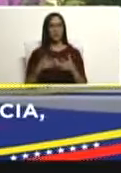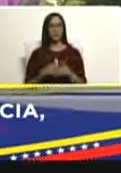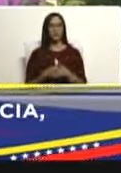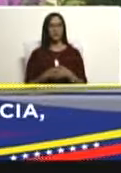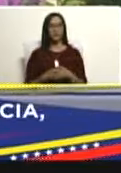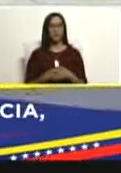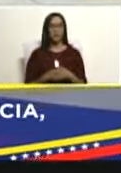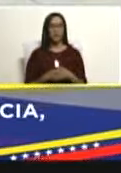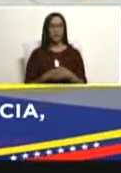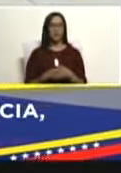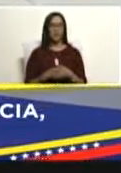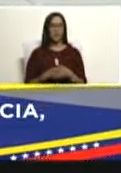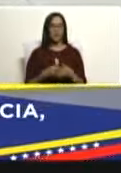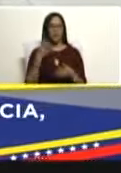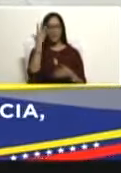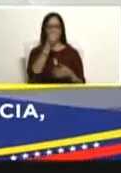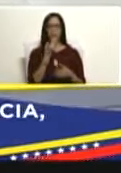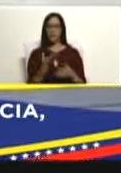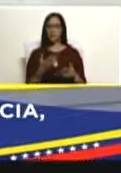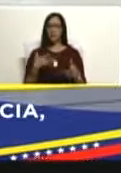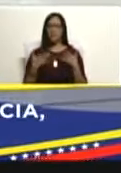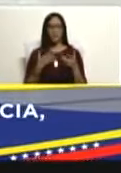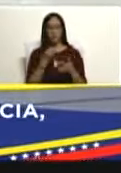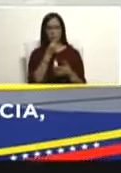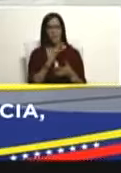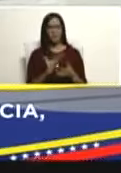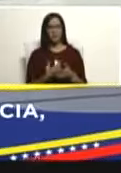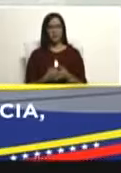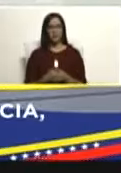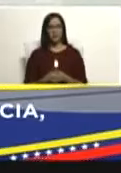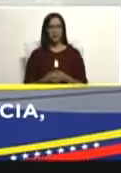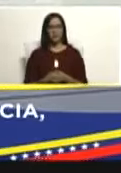belleza, un gesto bello.